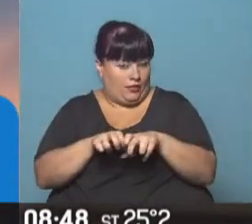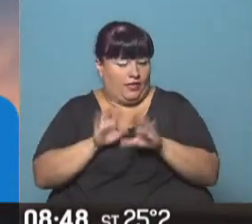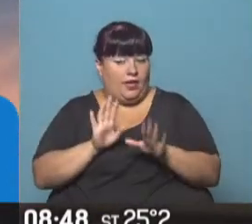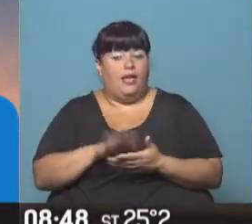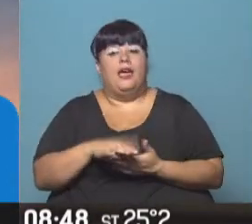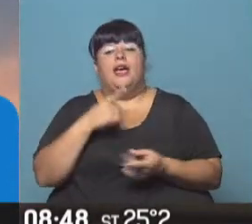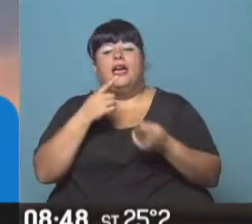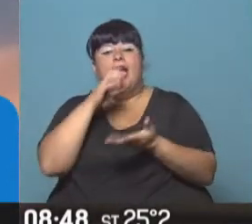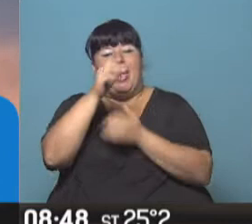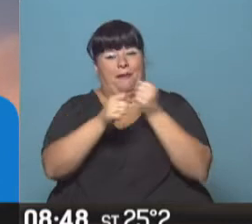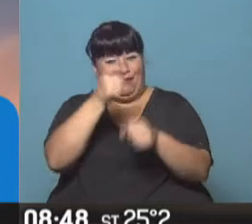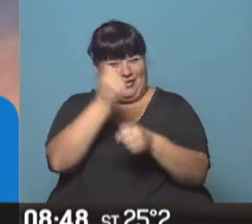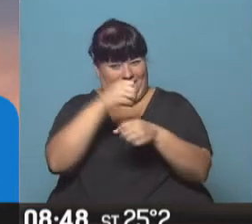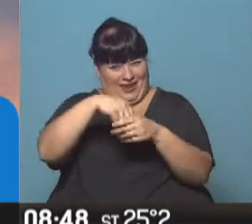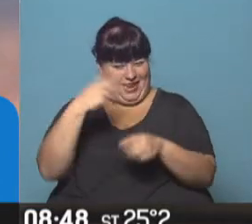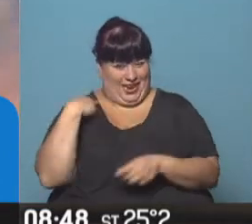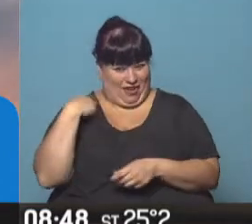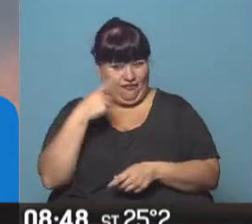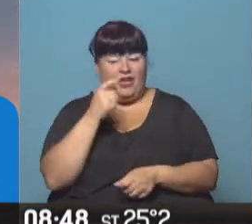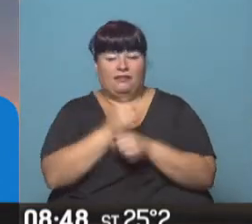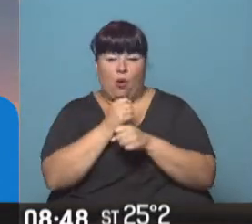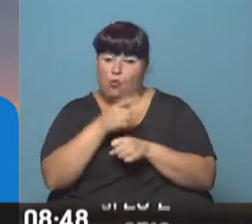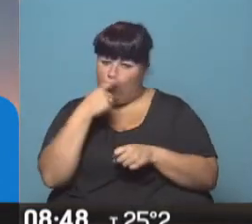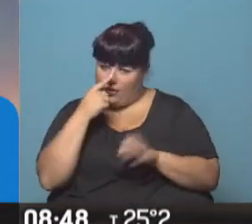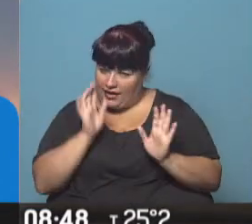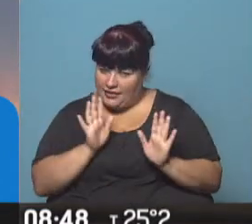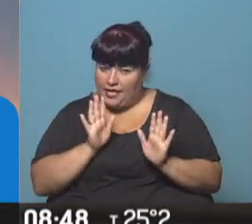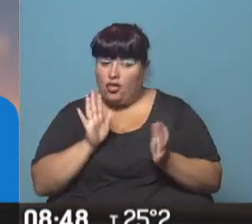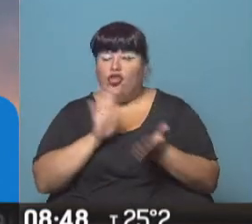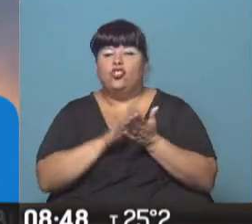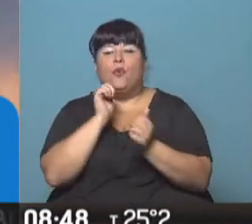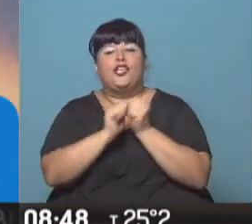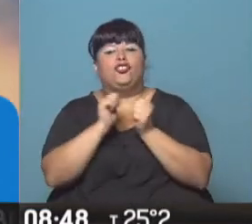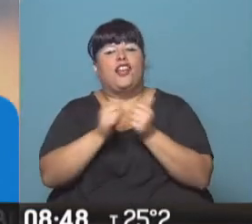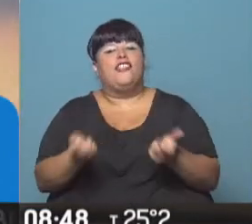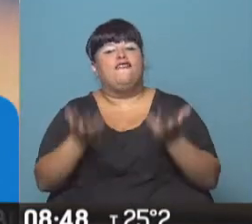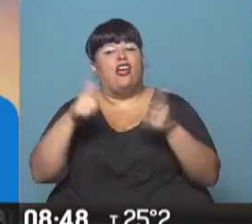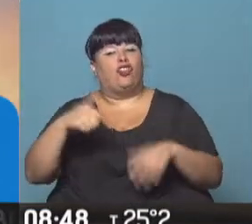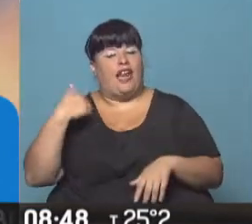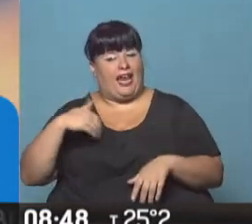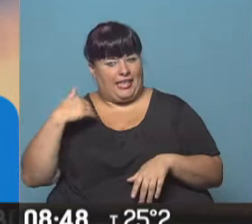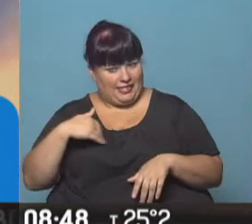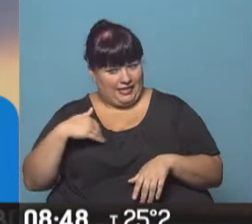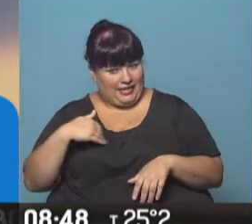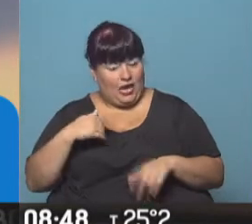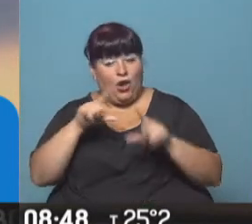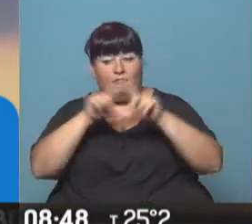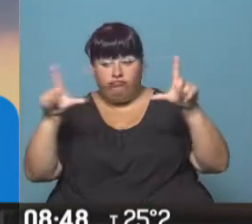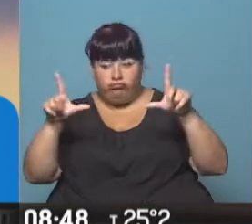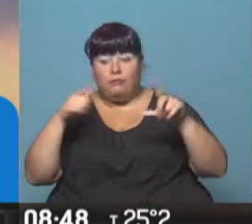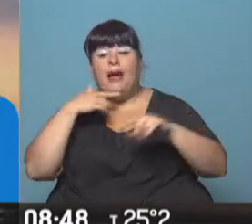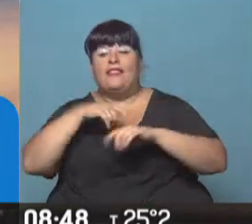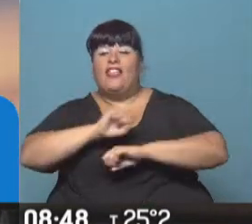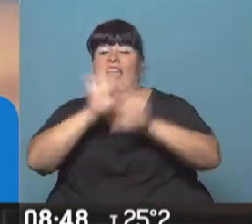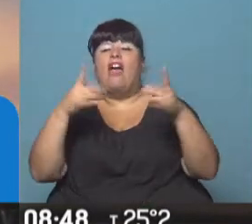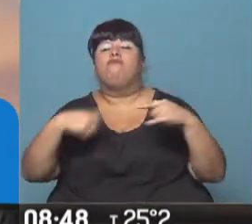la consultora de la cual vos sos jefe realizó un trabajo interesante, que es la historia de la inflación en la República Argentina. Tenemos una placa para